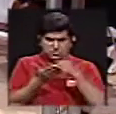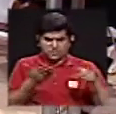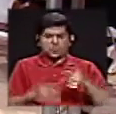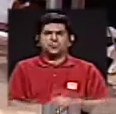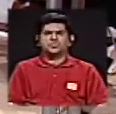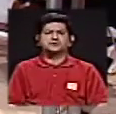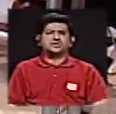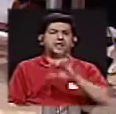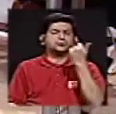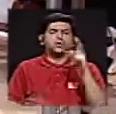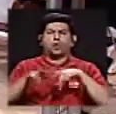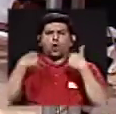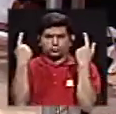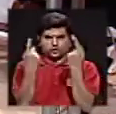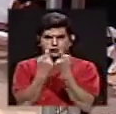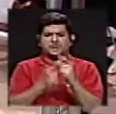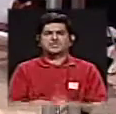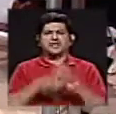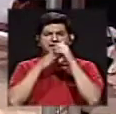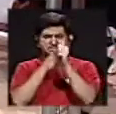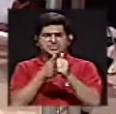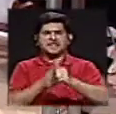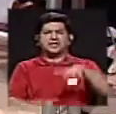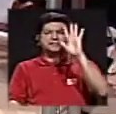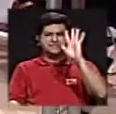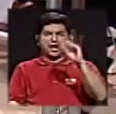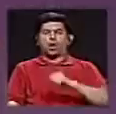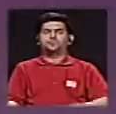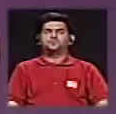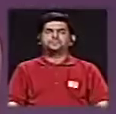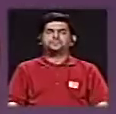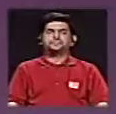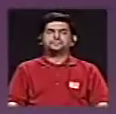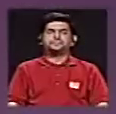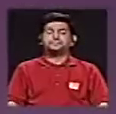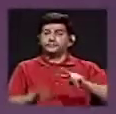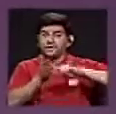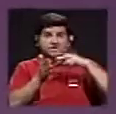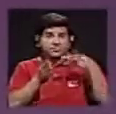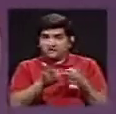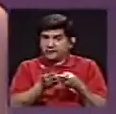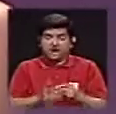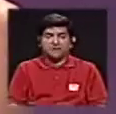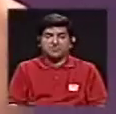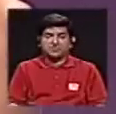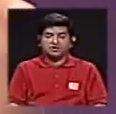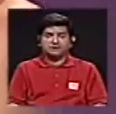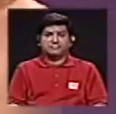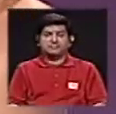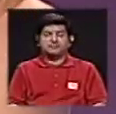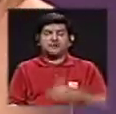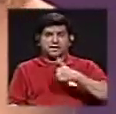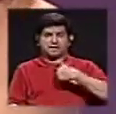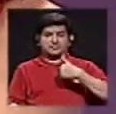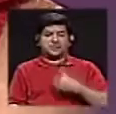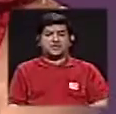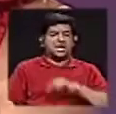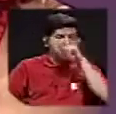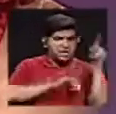otros partidos encabezaron 5 es decir que no llevamos a la